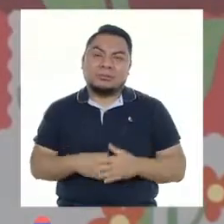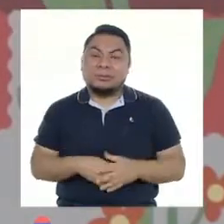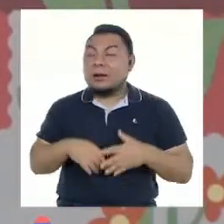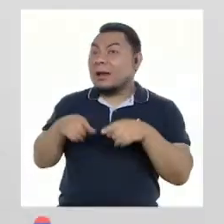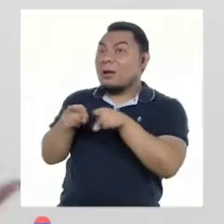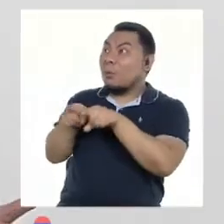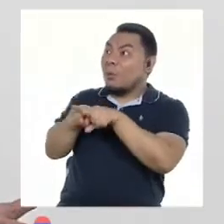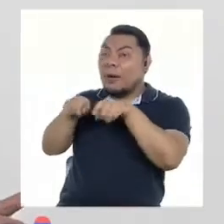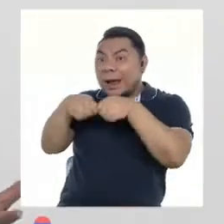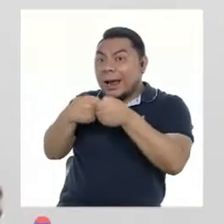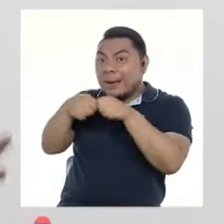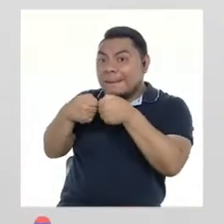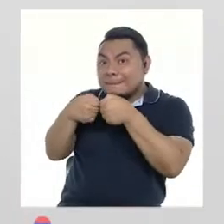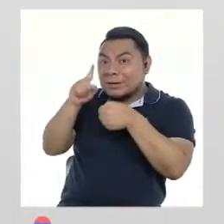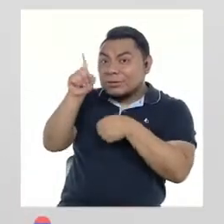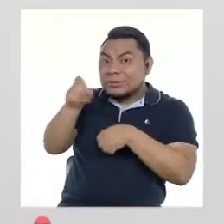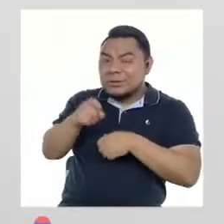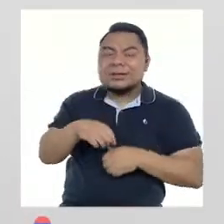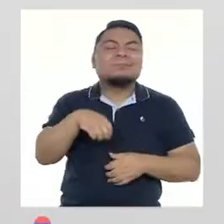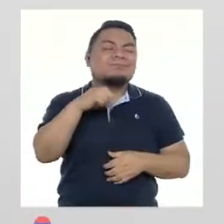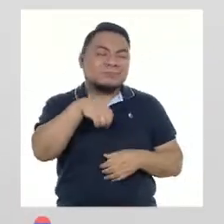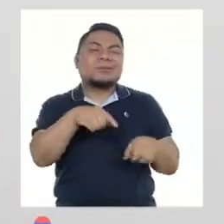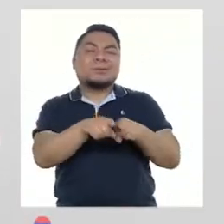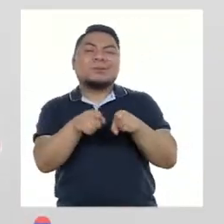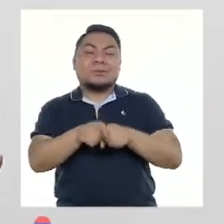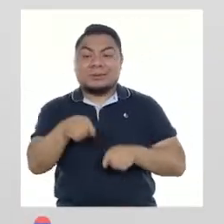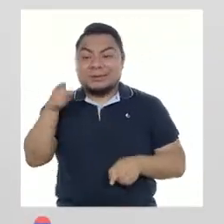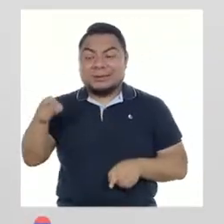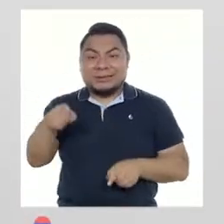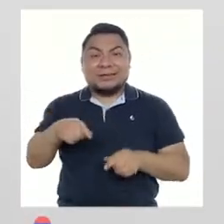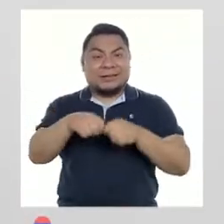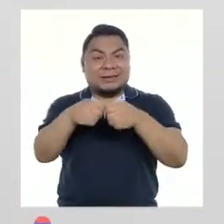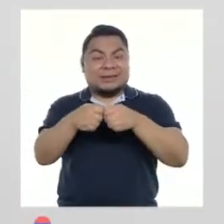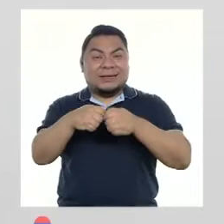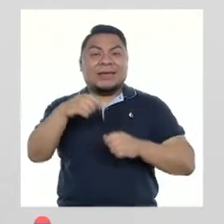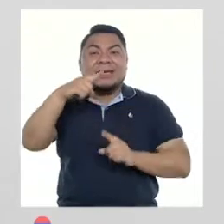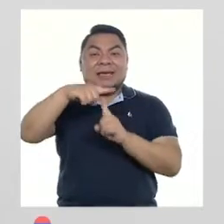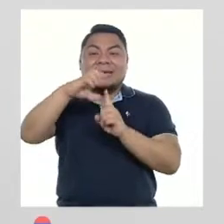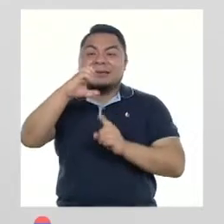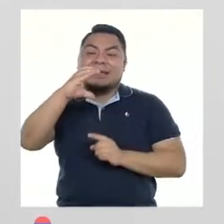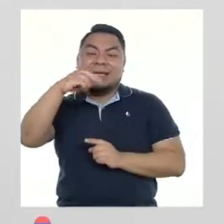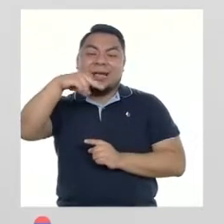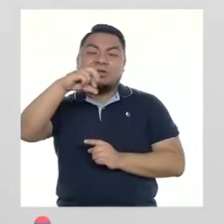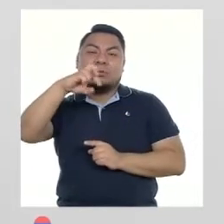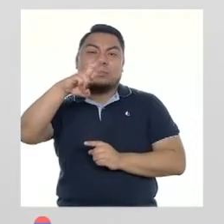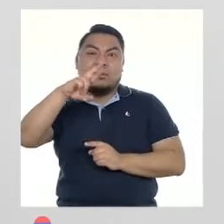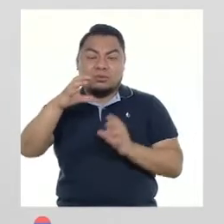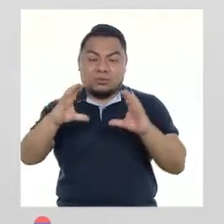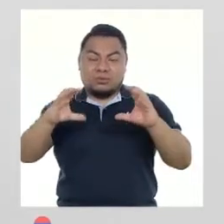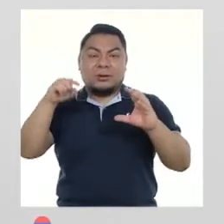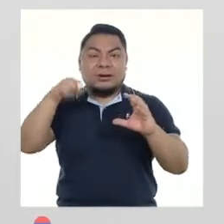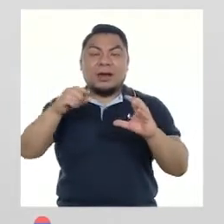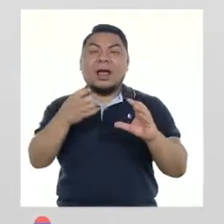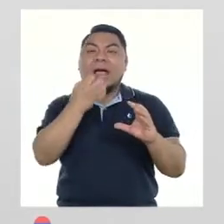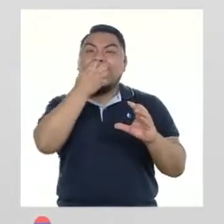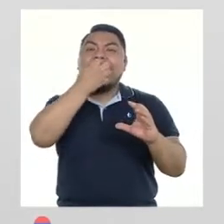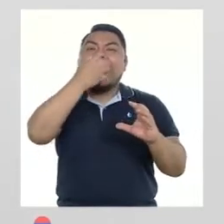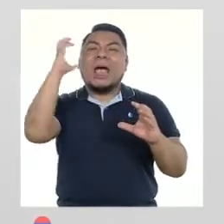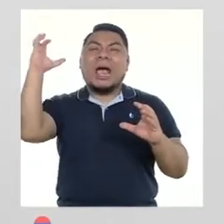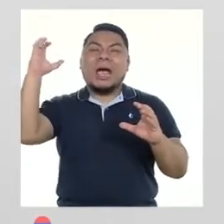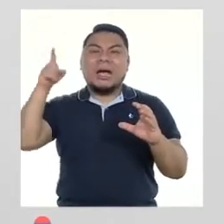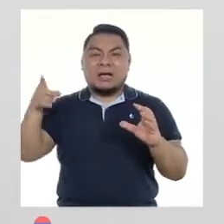plástico? Así es. Además, el Tecnopor, al entrar en contacto con la comida caliente,